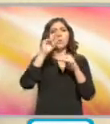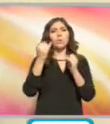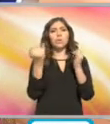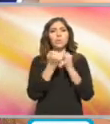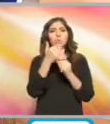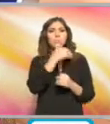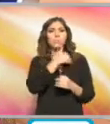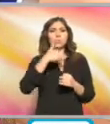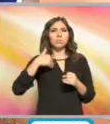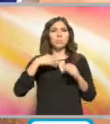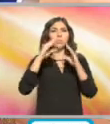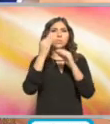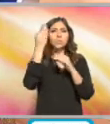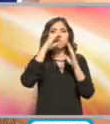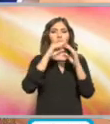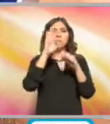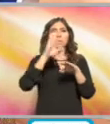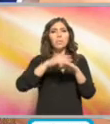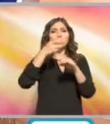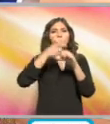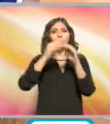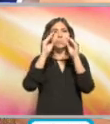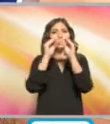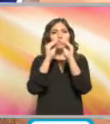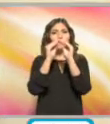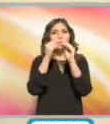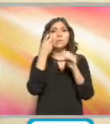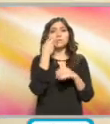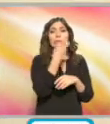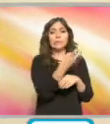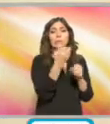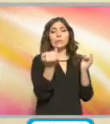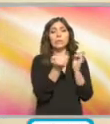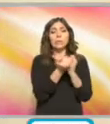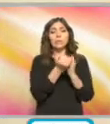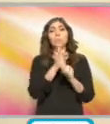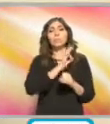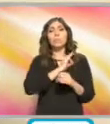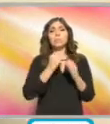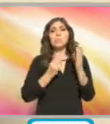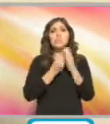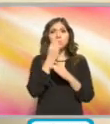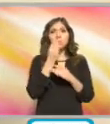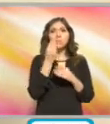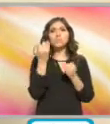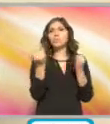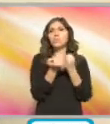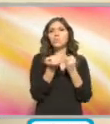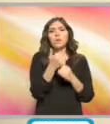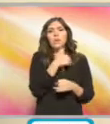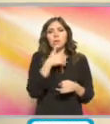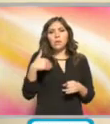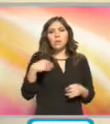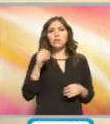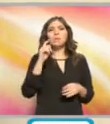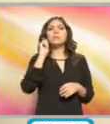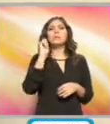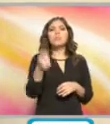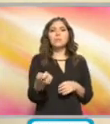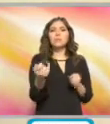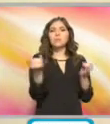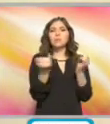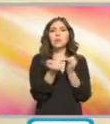silicón del busto. Sí, sí. Es un silicón rígido y este también nos puede traer consecuencias como los implantes de busto. ¿Cuáles son